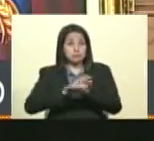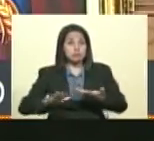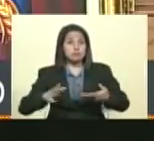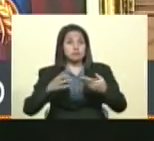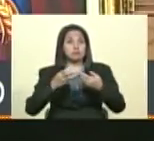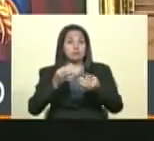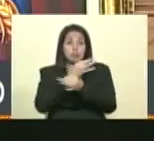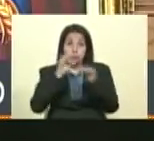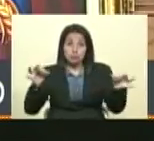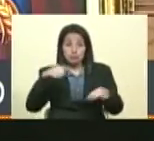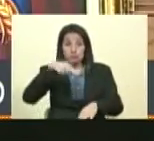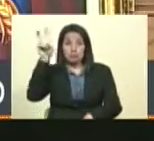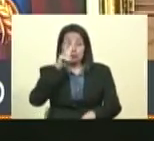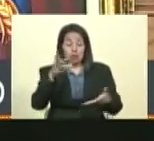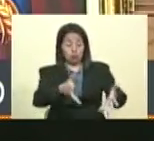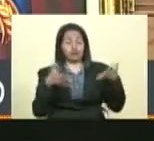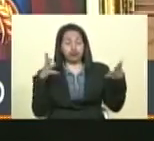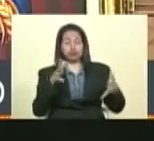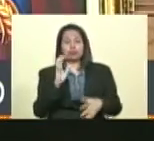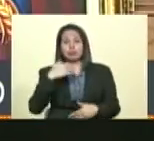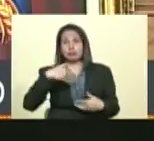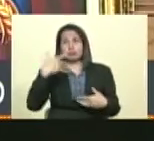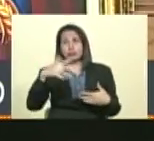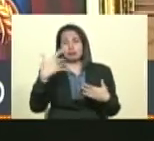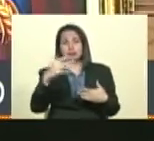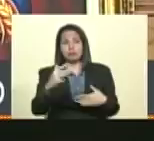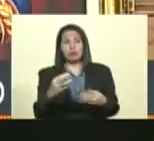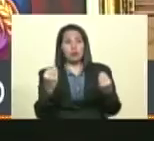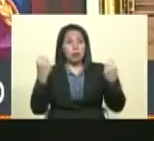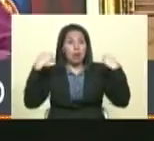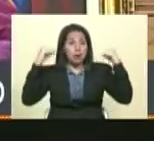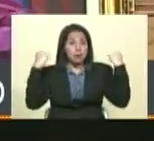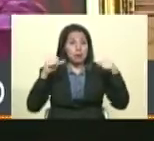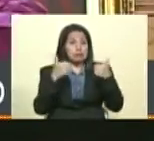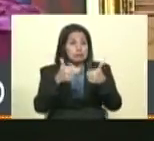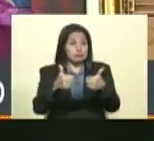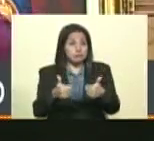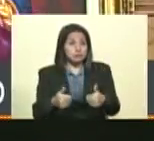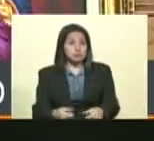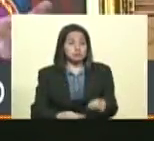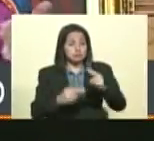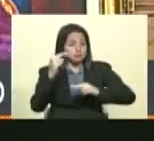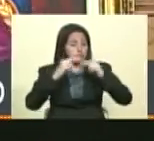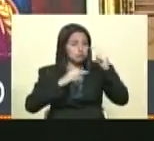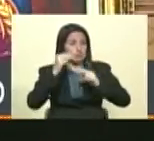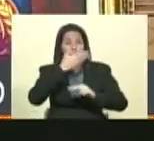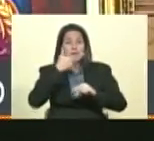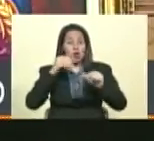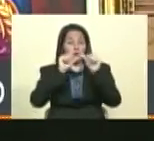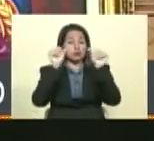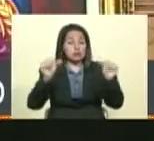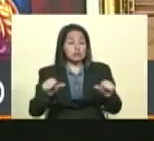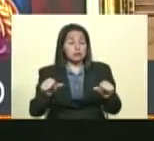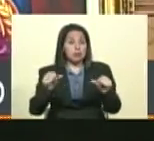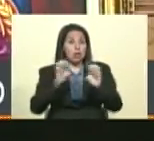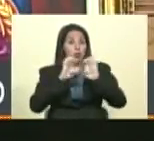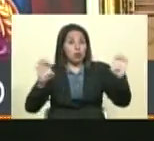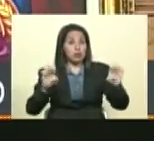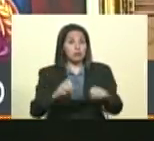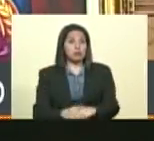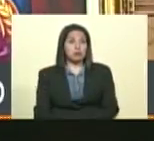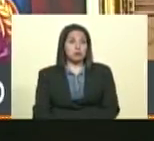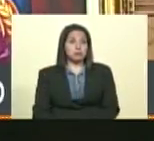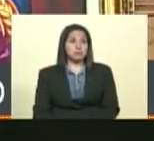en Venezuela ha triunfado en el terreno de la práctica, de la construcción de un nuevo sistema educativo,